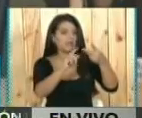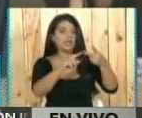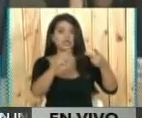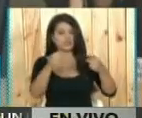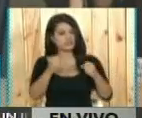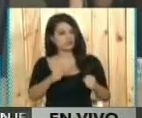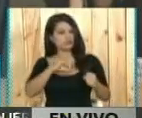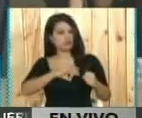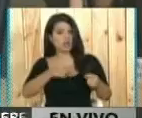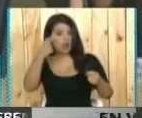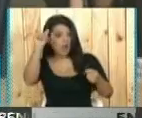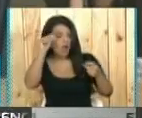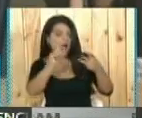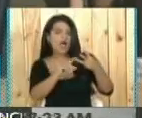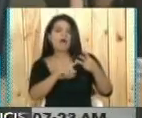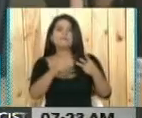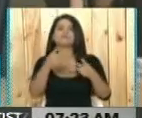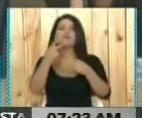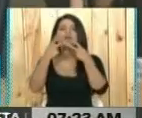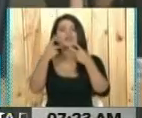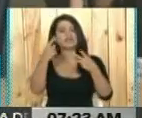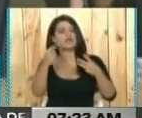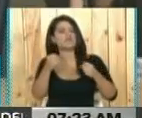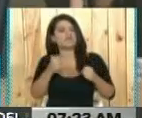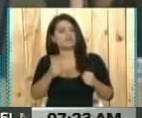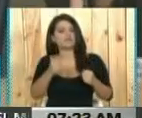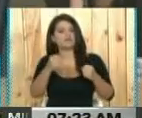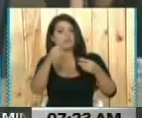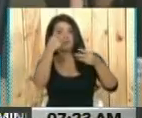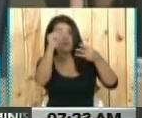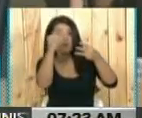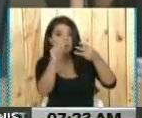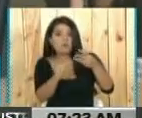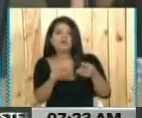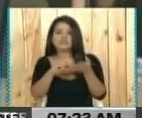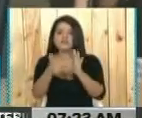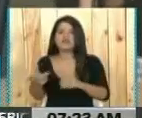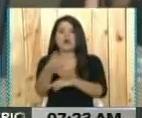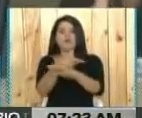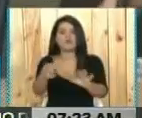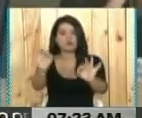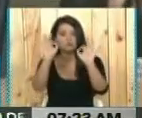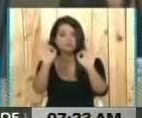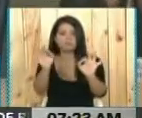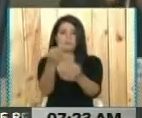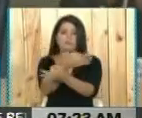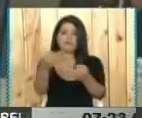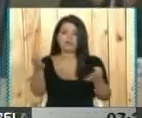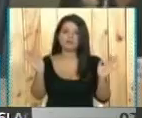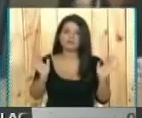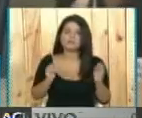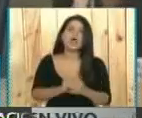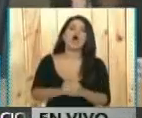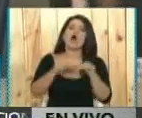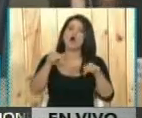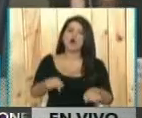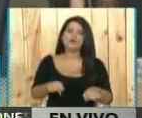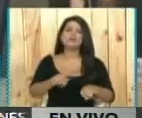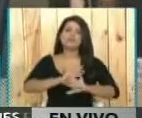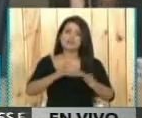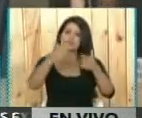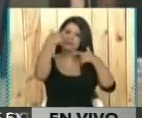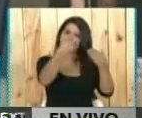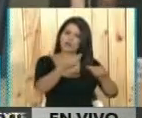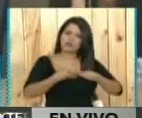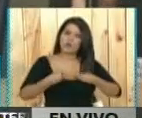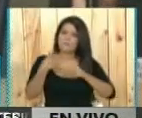y mayor suma de estabilidad política. Nosotros hoy, en el legado del comandante Chávez, en compañía de nuestro